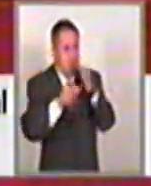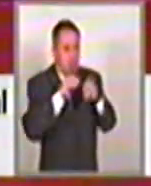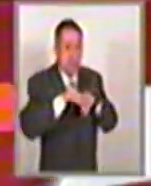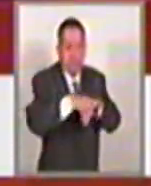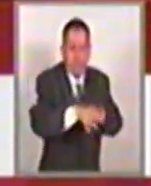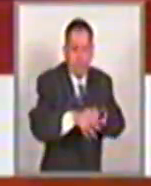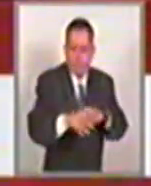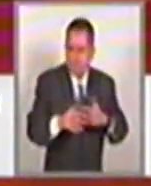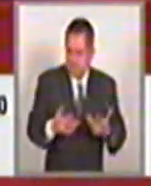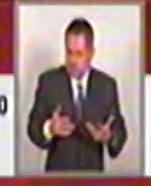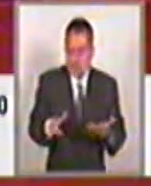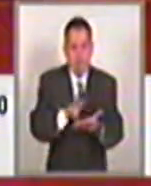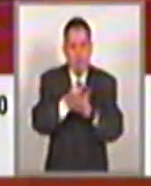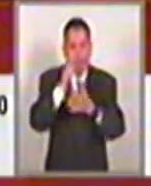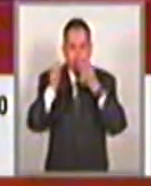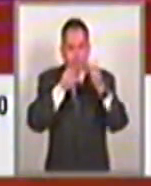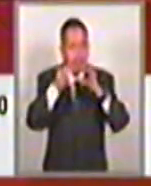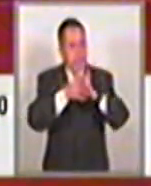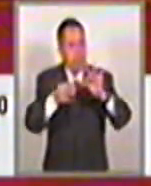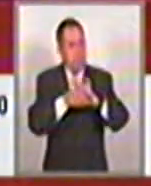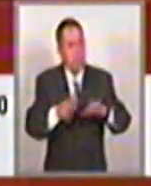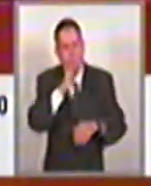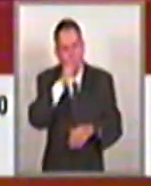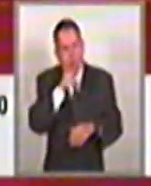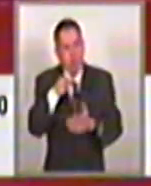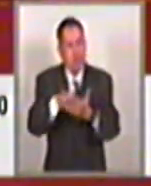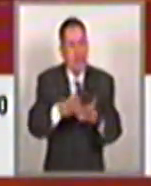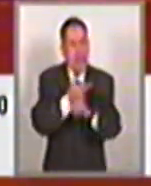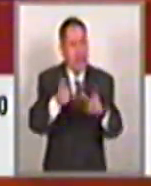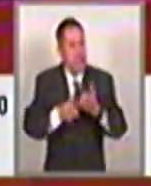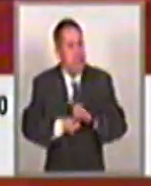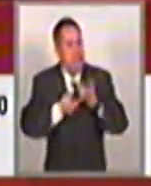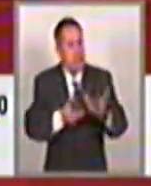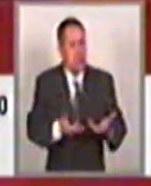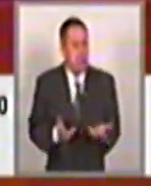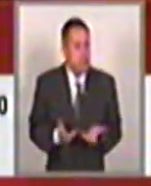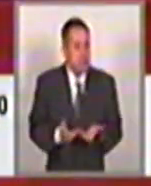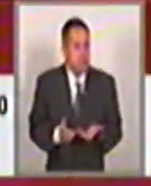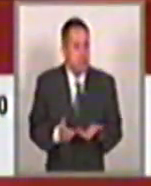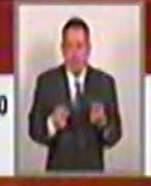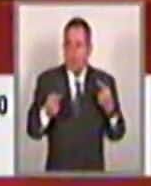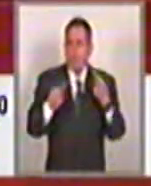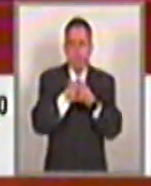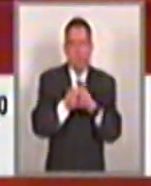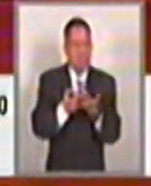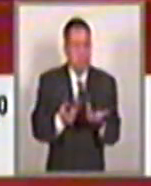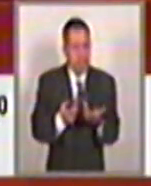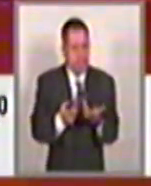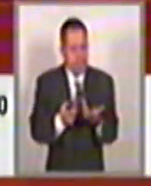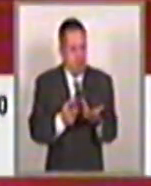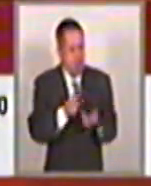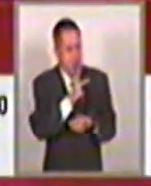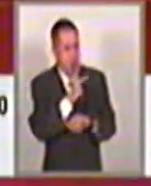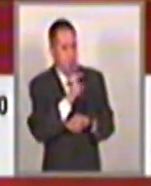de una ley de propaganda, no podemos hablar de la libertad de expresión. Son absolutamente